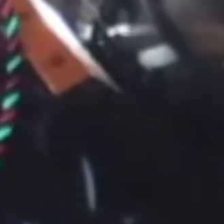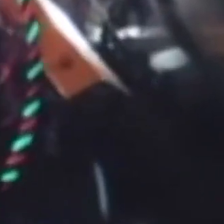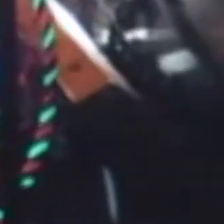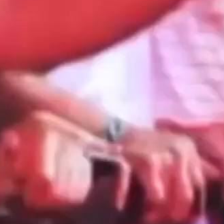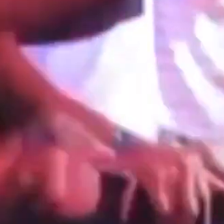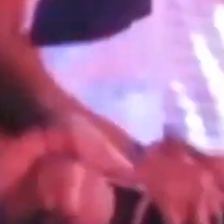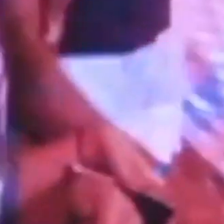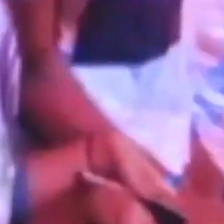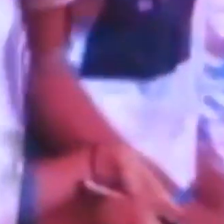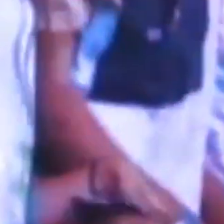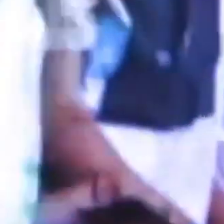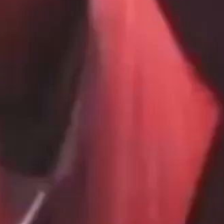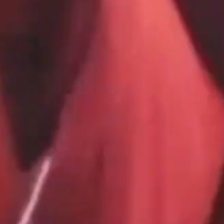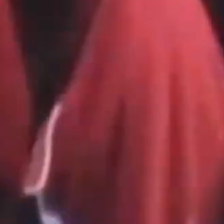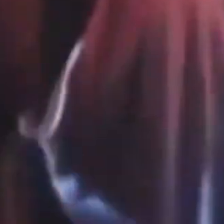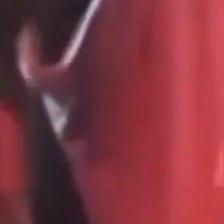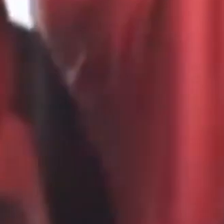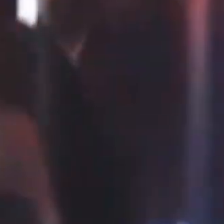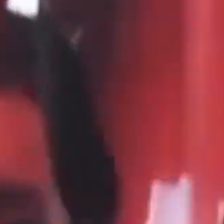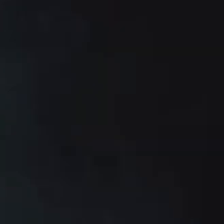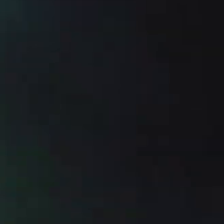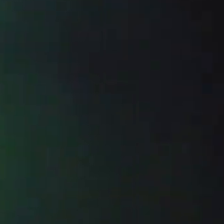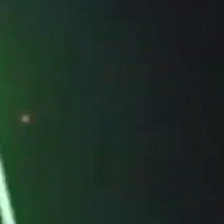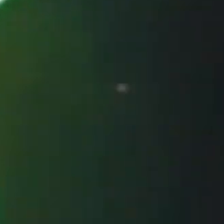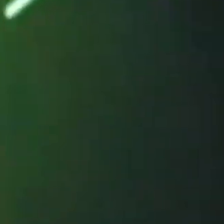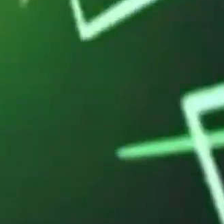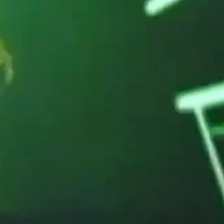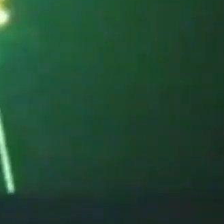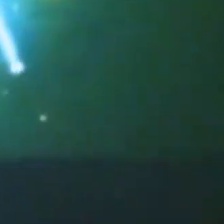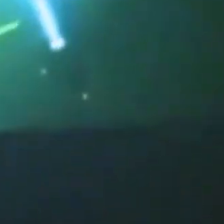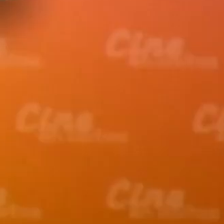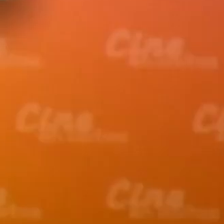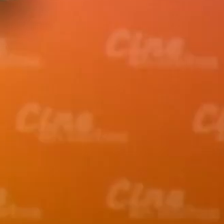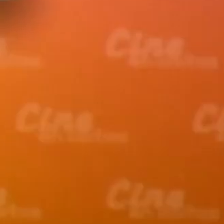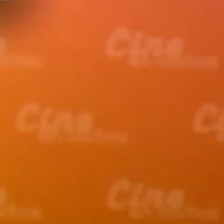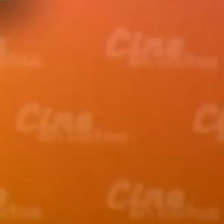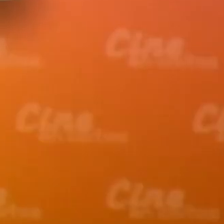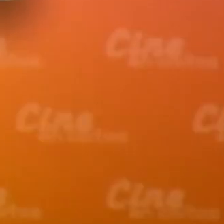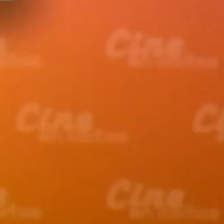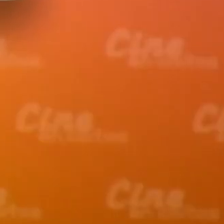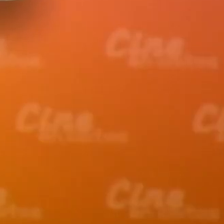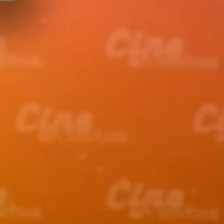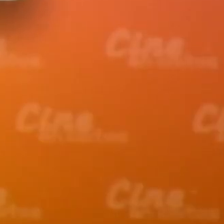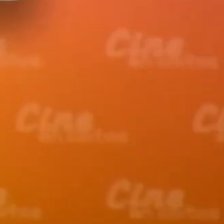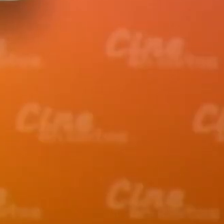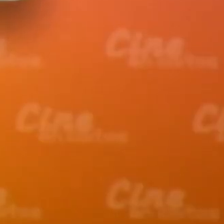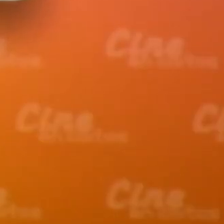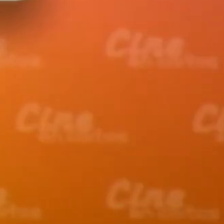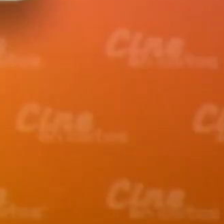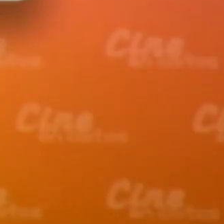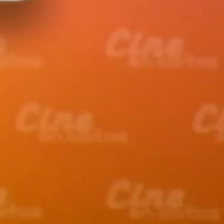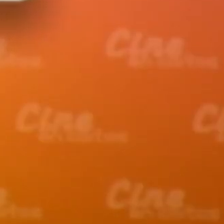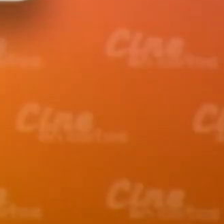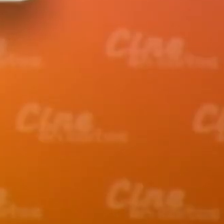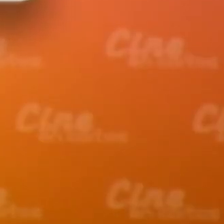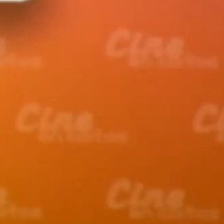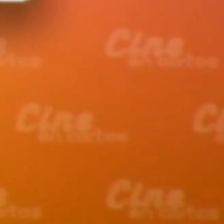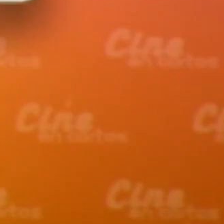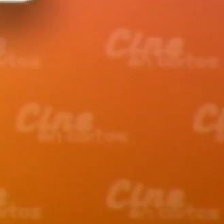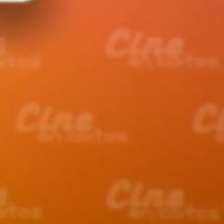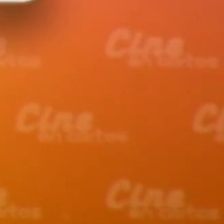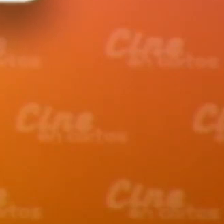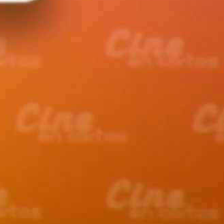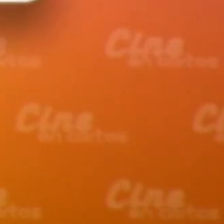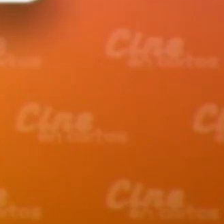jueves 26 de agosto a las 9 de la noche y el domingo 29 de agosto a las 11 de la mañana. Aquí en